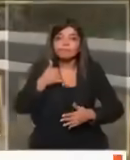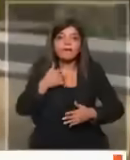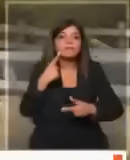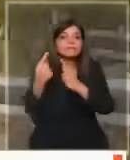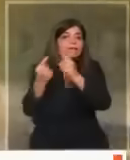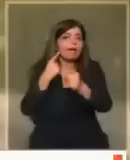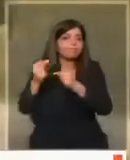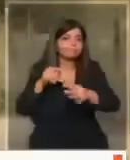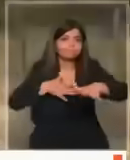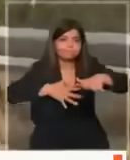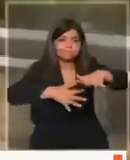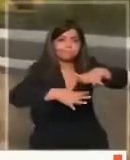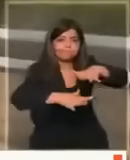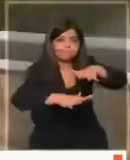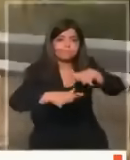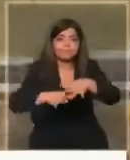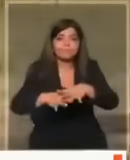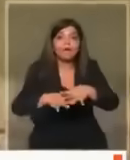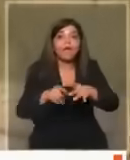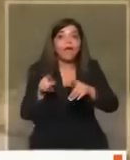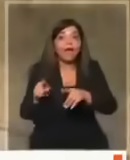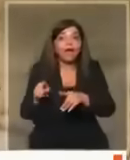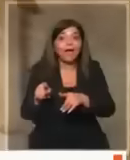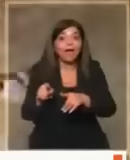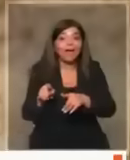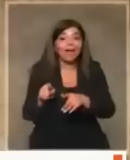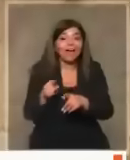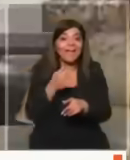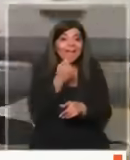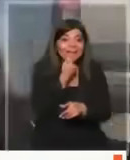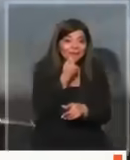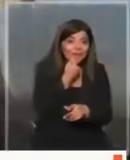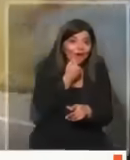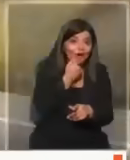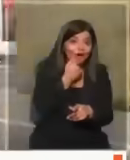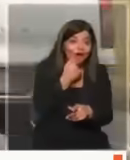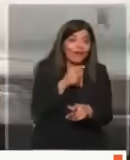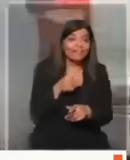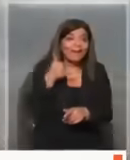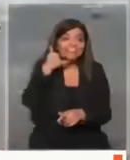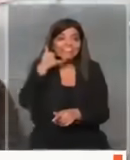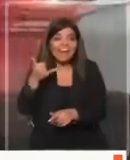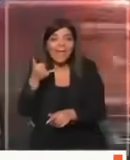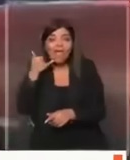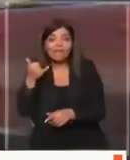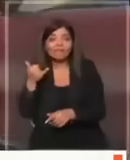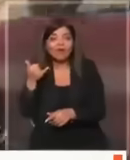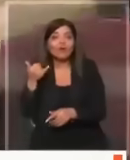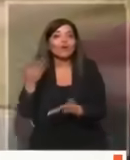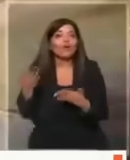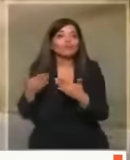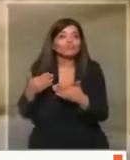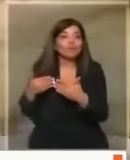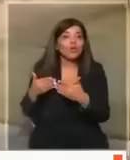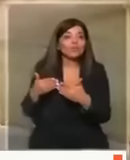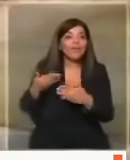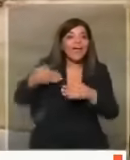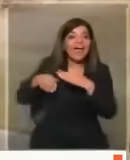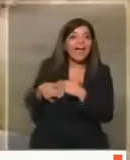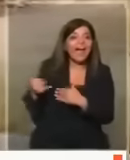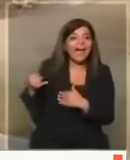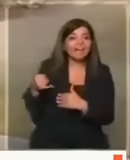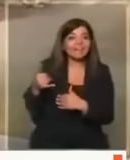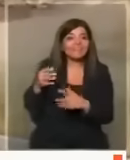Se va dando la fuga. Por error o descoordinación de los delincuentes, el teléfono del empresario queda al interior del Nissan Tida en el que lo